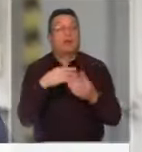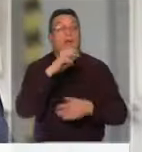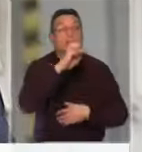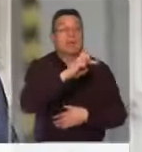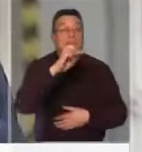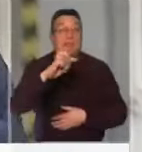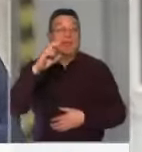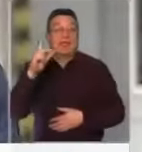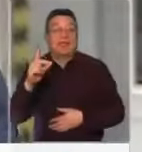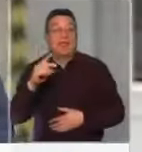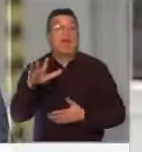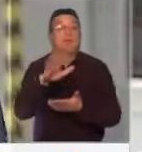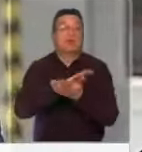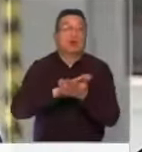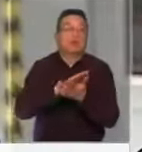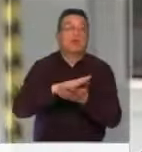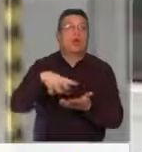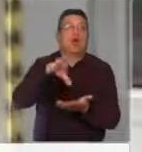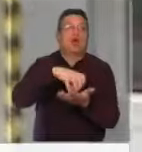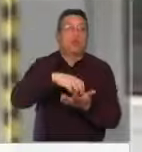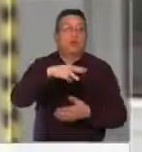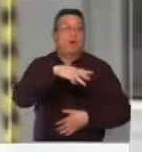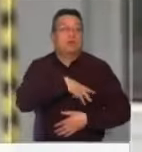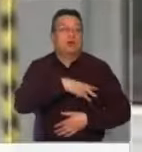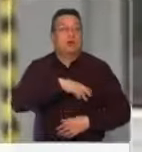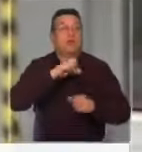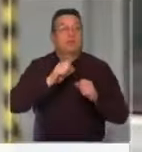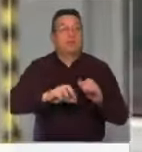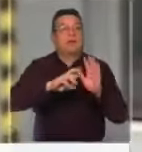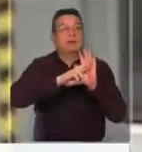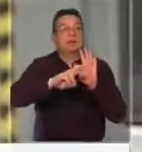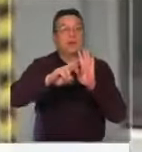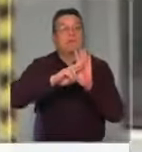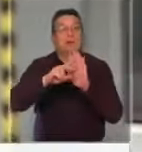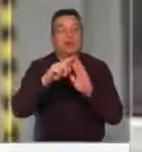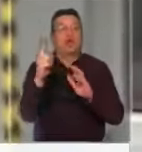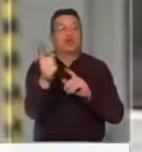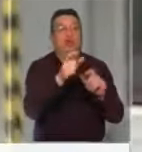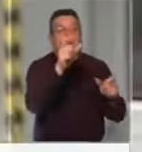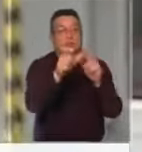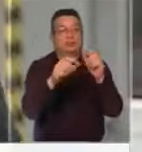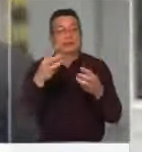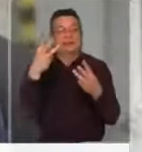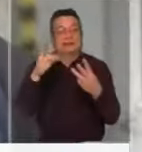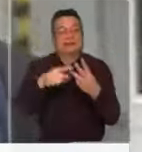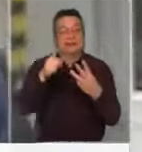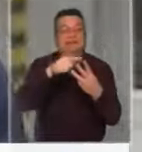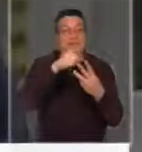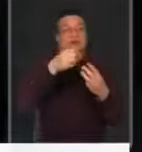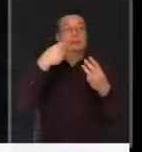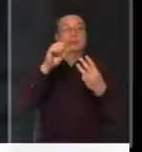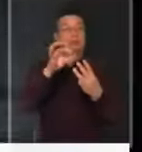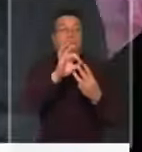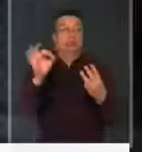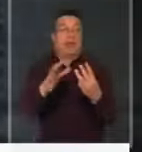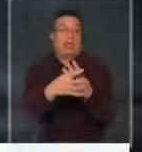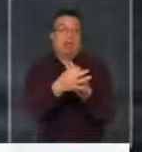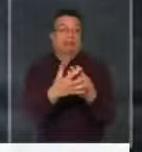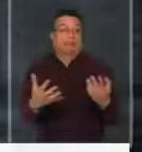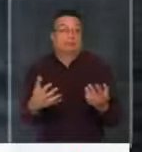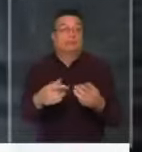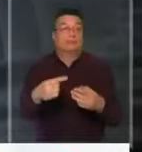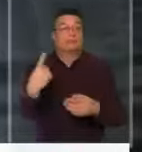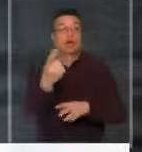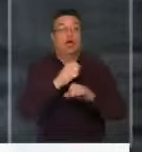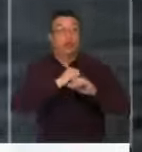cómo en las comunas de la región metropolitana podemos representar a las y los ciudadanos, que de las tres que disputábamos no ganamos ninguna. En la oposición, en